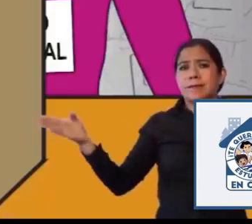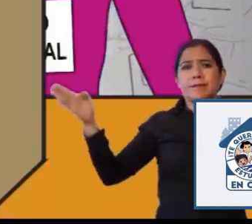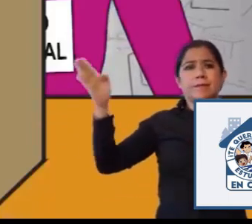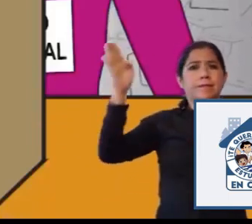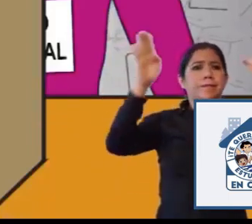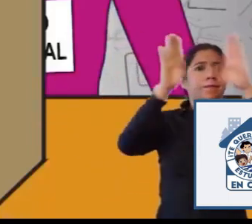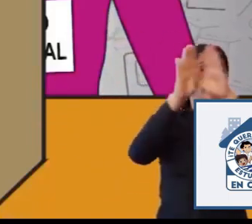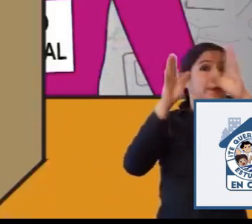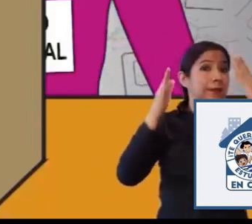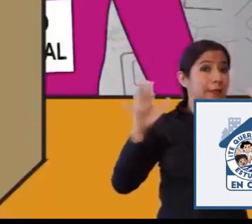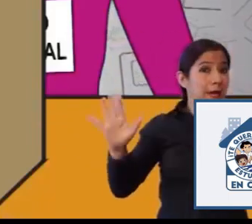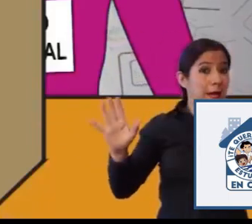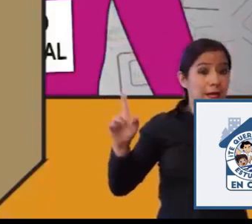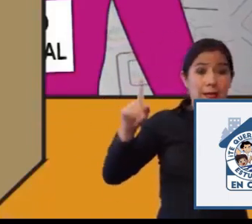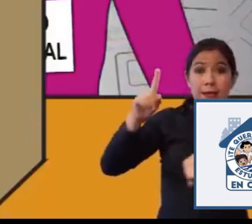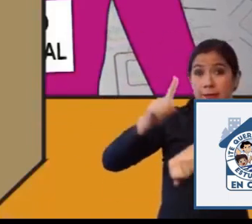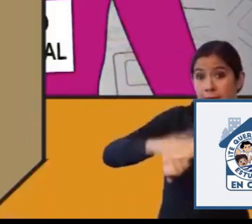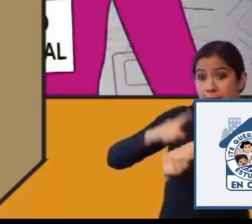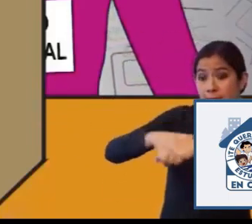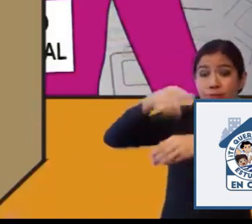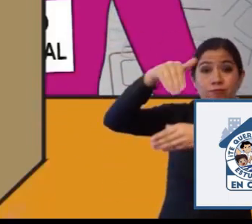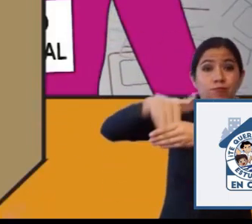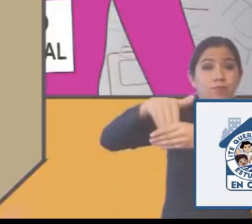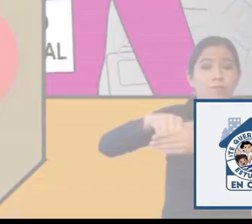así el tiempo de la votación.